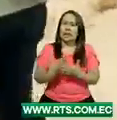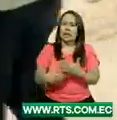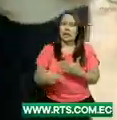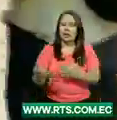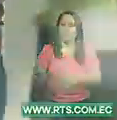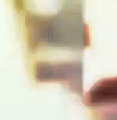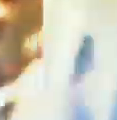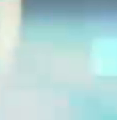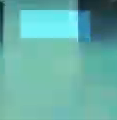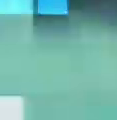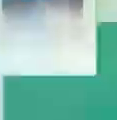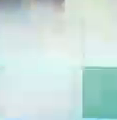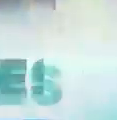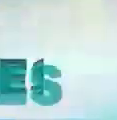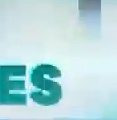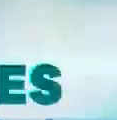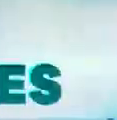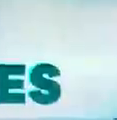pizza